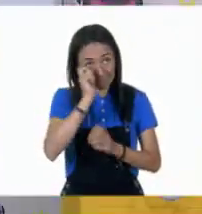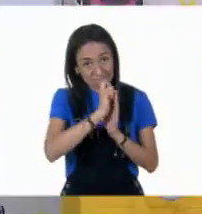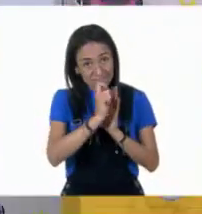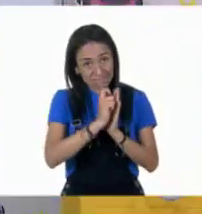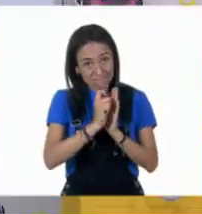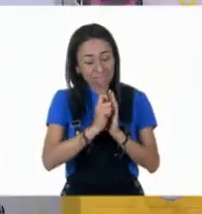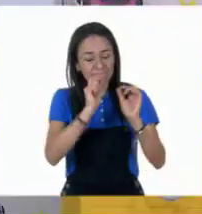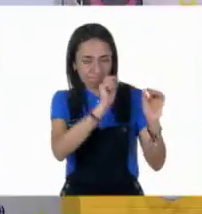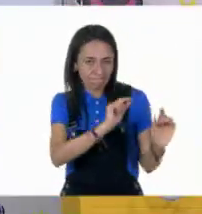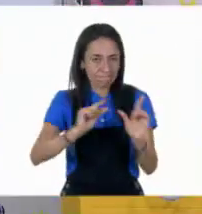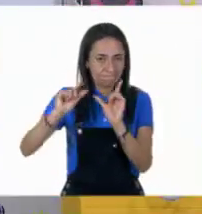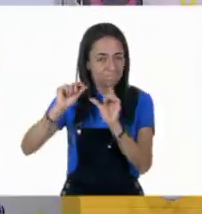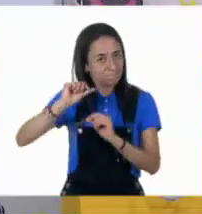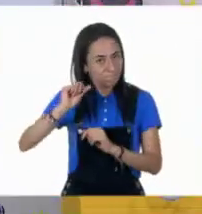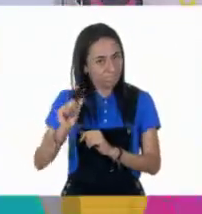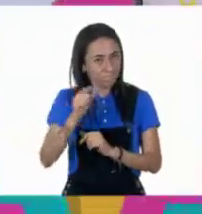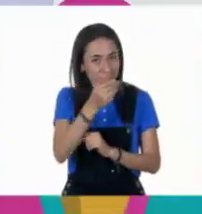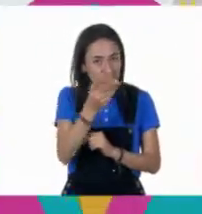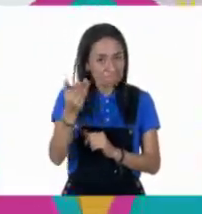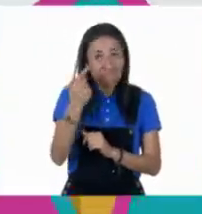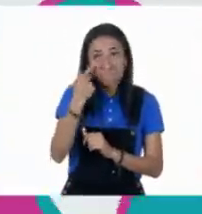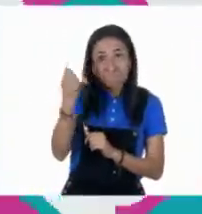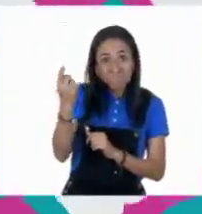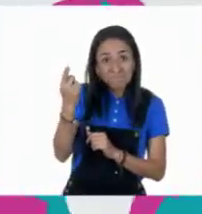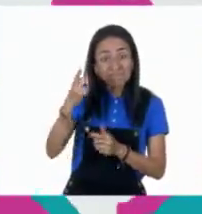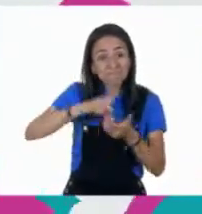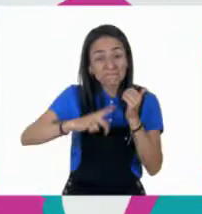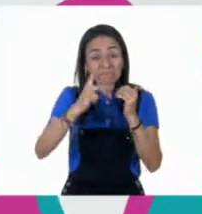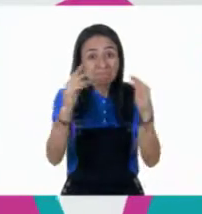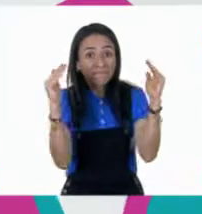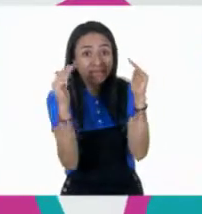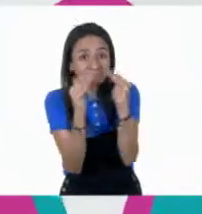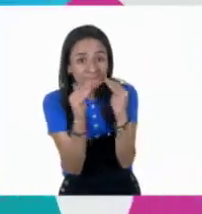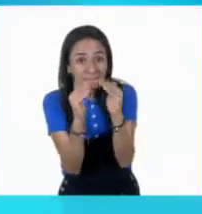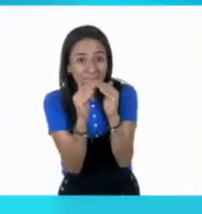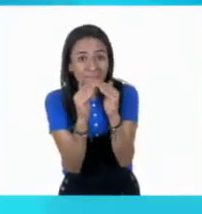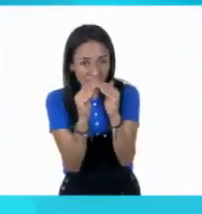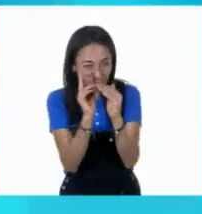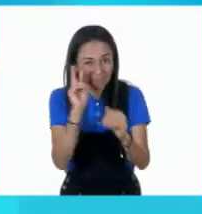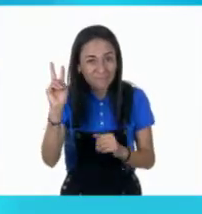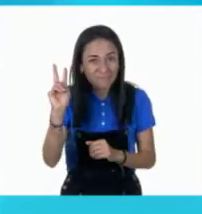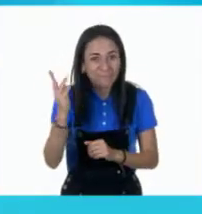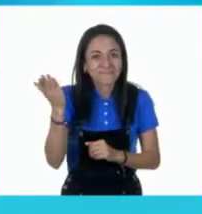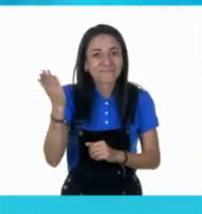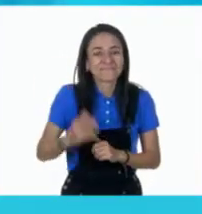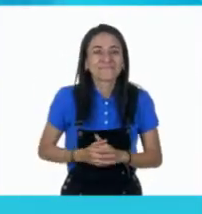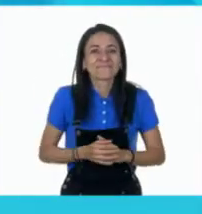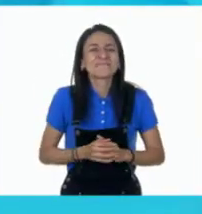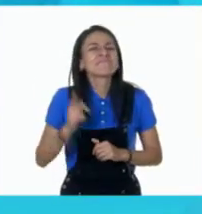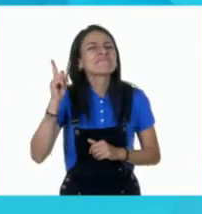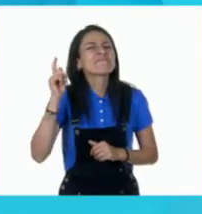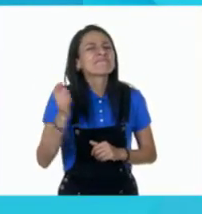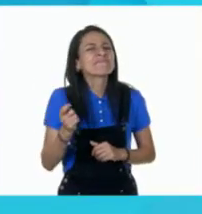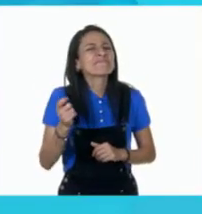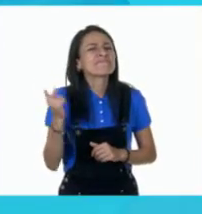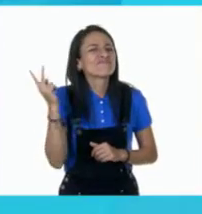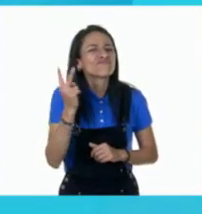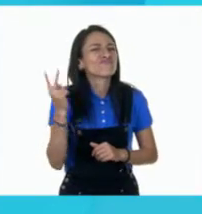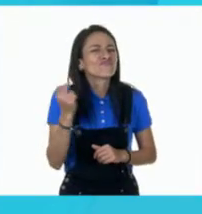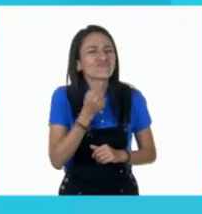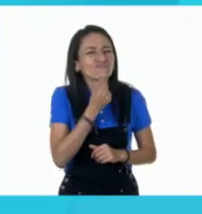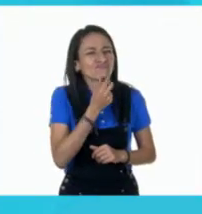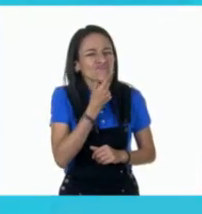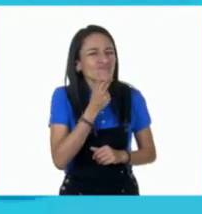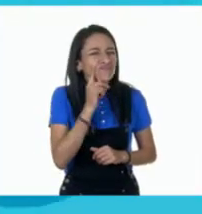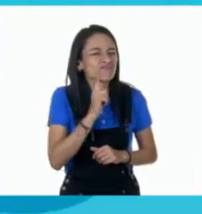siguiente imagen. Pongan atención allá en casa lo que vamos a ver. Ahí podemos ver cómo los niños están